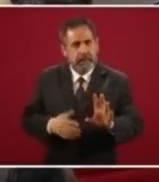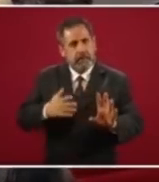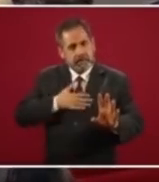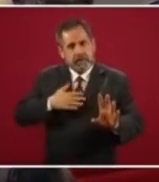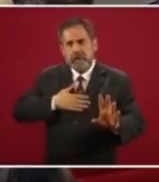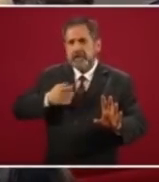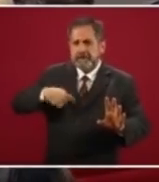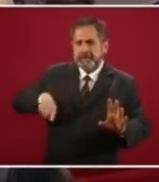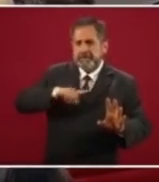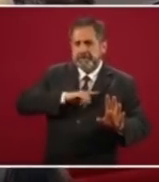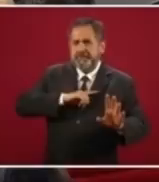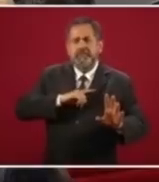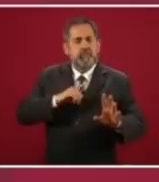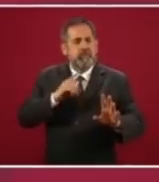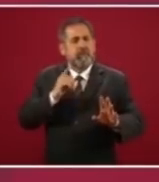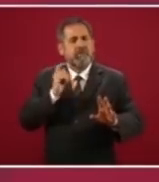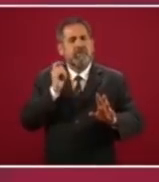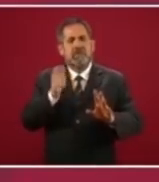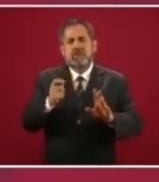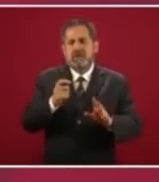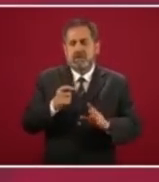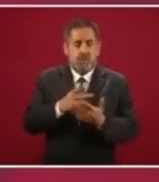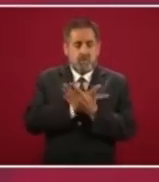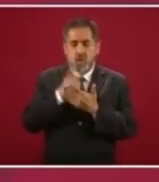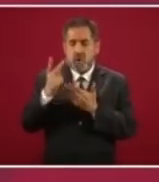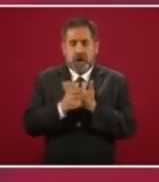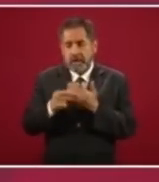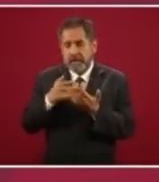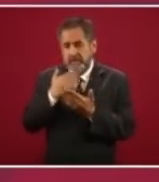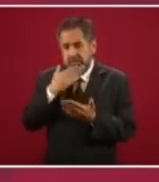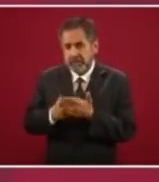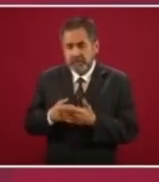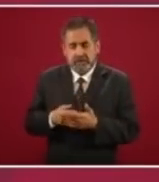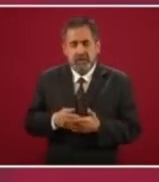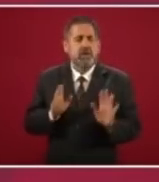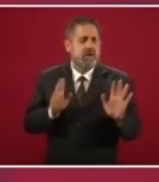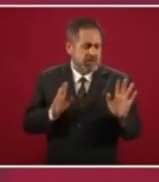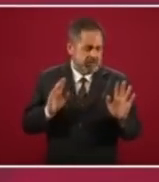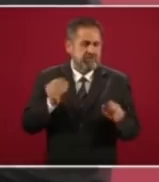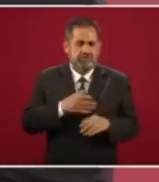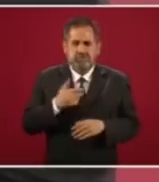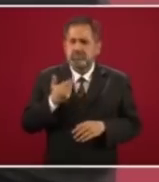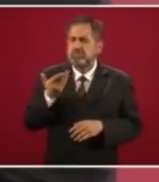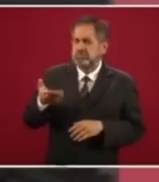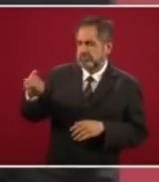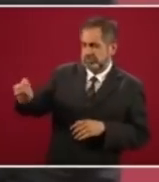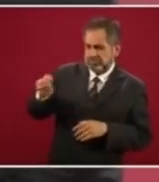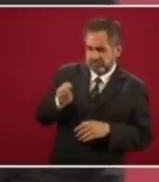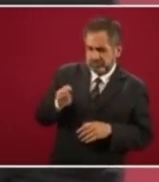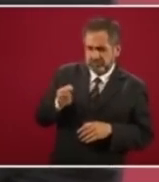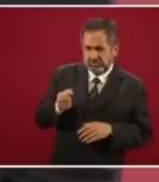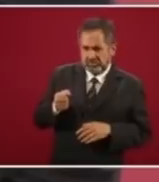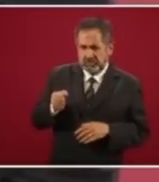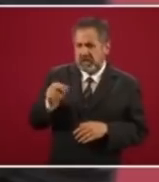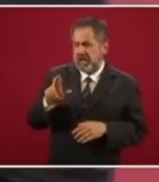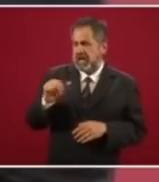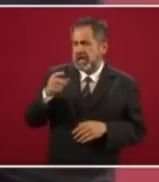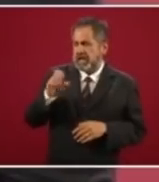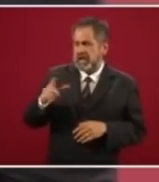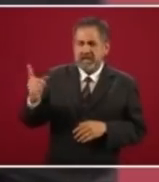nosotros es muy buen programa. De todas formas, le vamos a pedir a